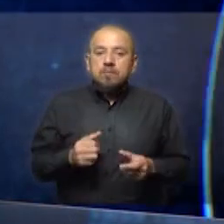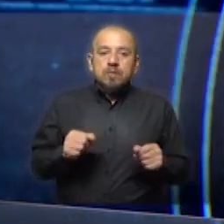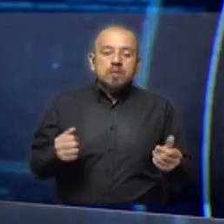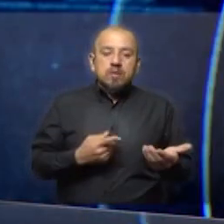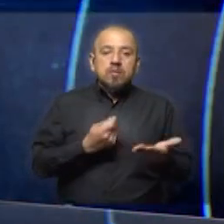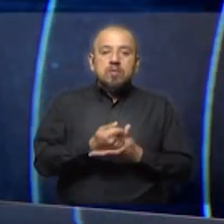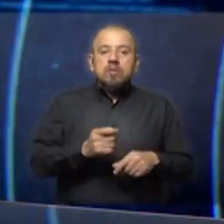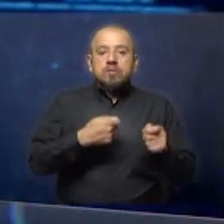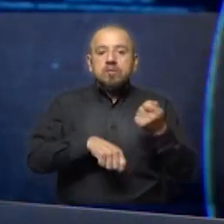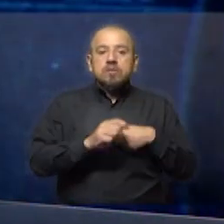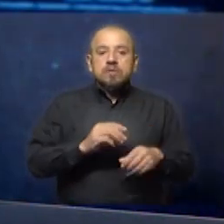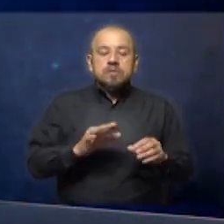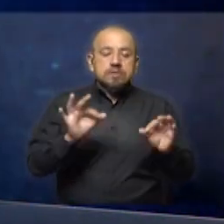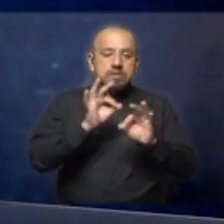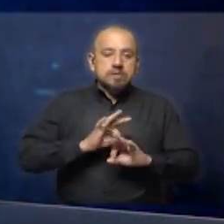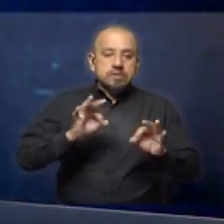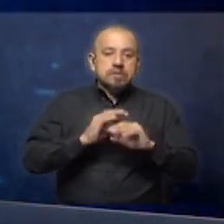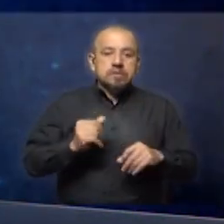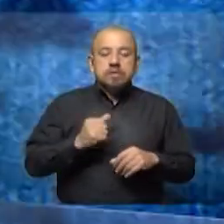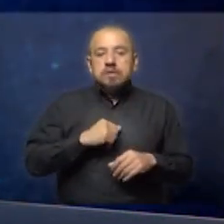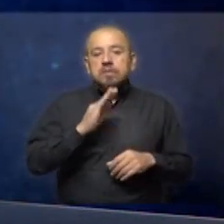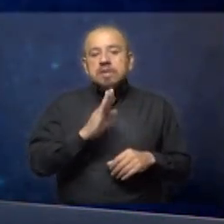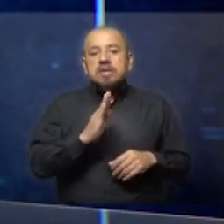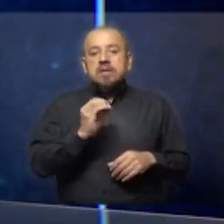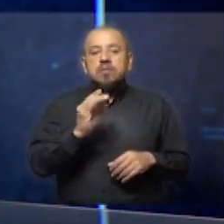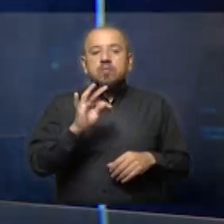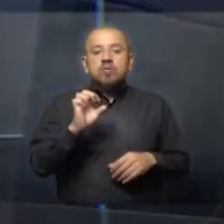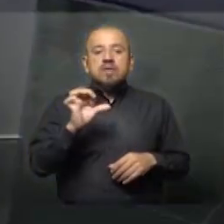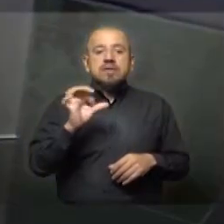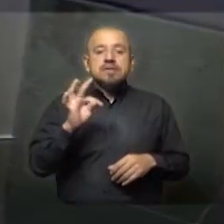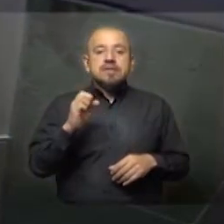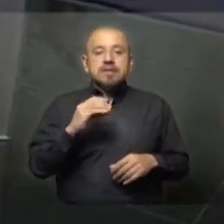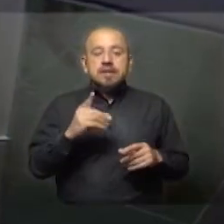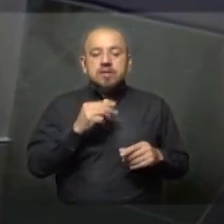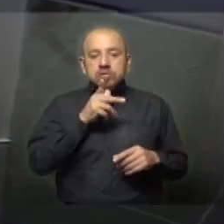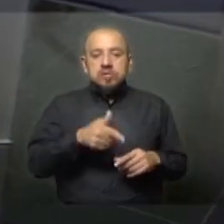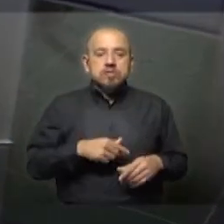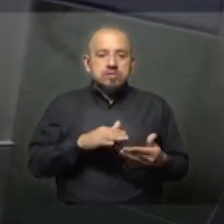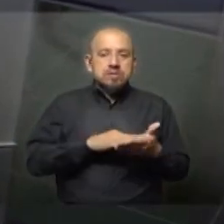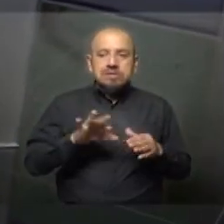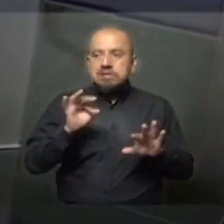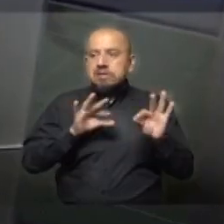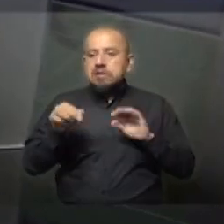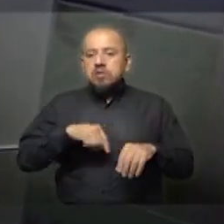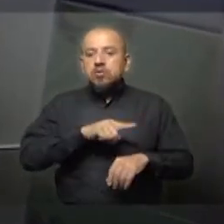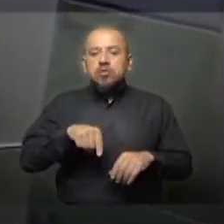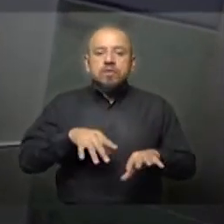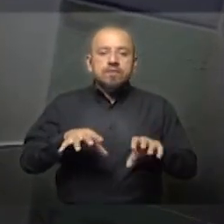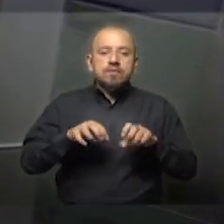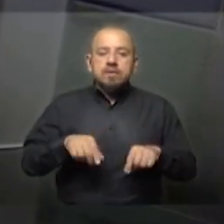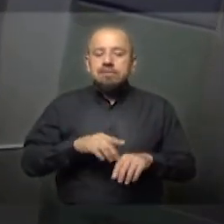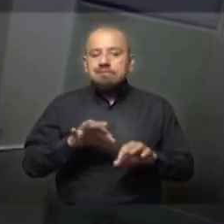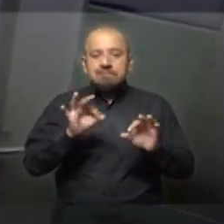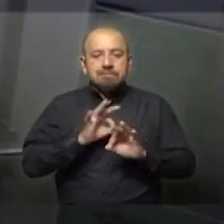comprar ni vender ni tener la patria potestad de los hijos ni comparecer ante un tribunal ni elegir donde vivir ni elegir nuestro domicilio